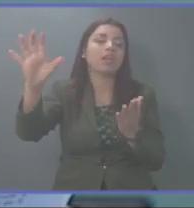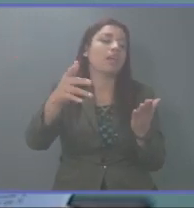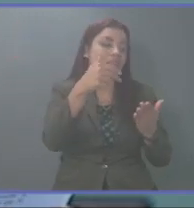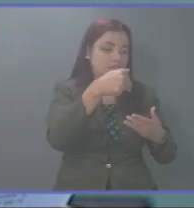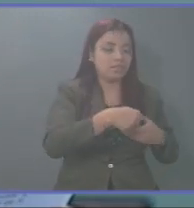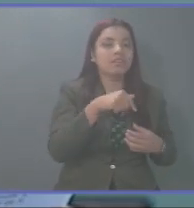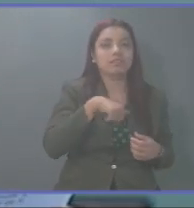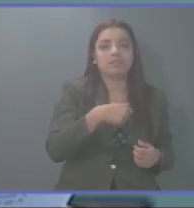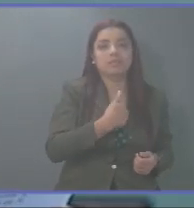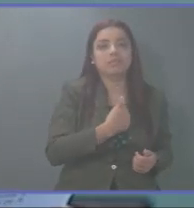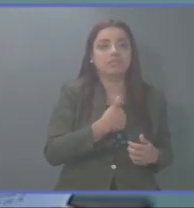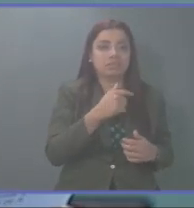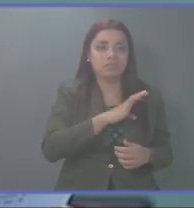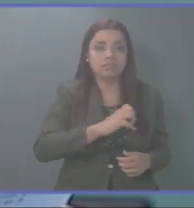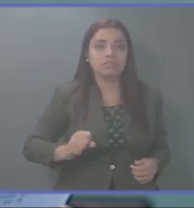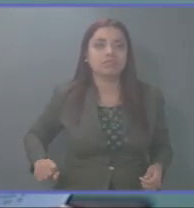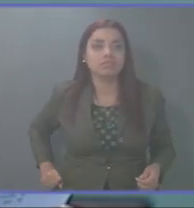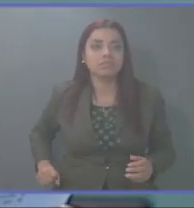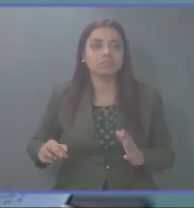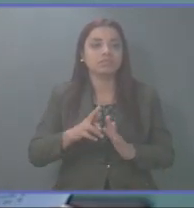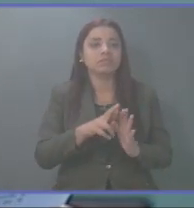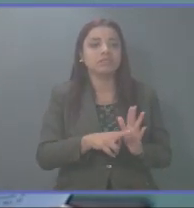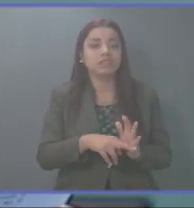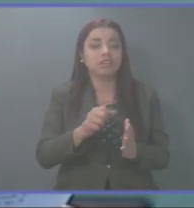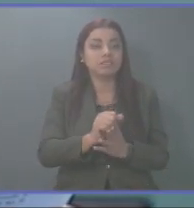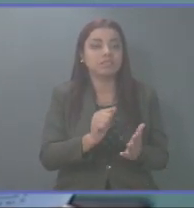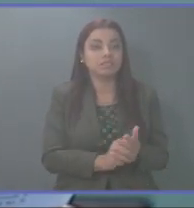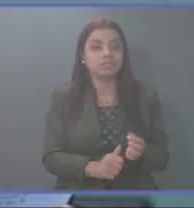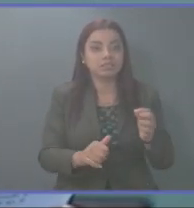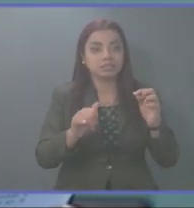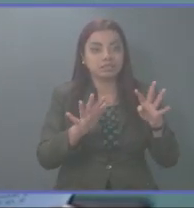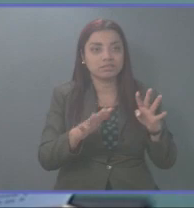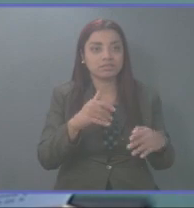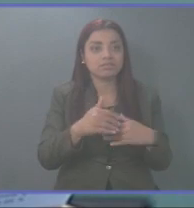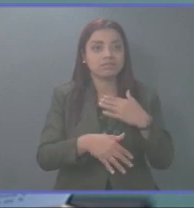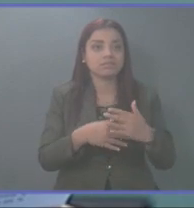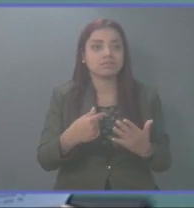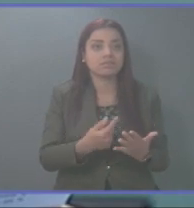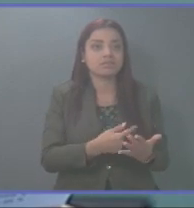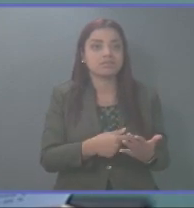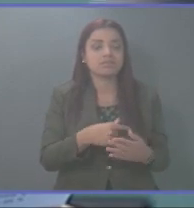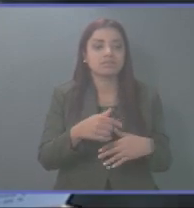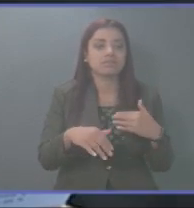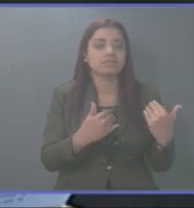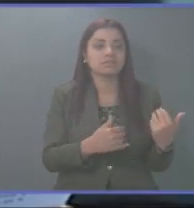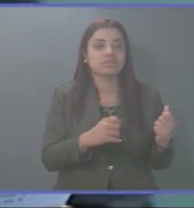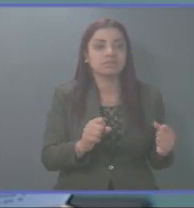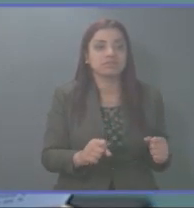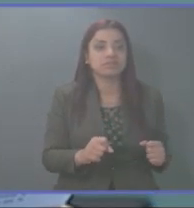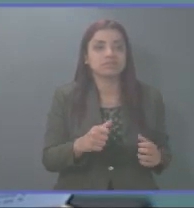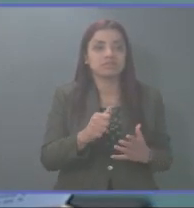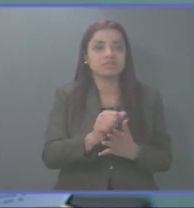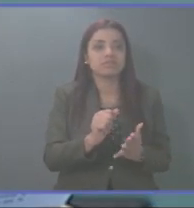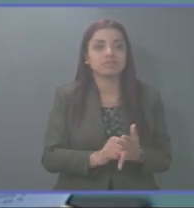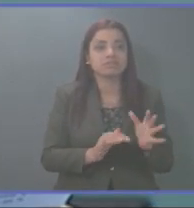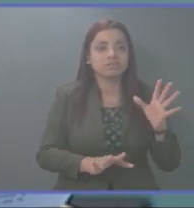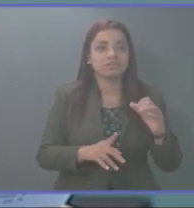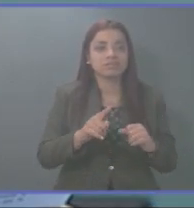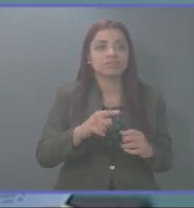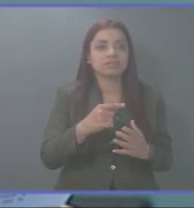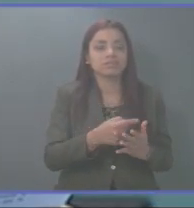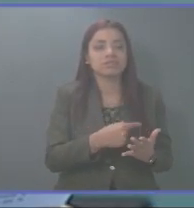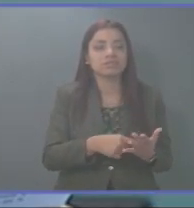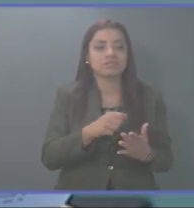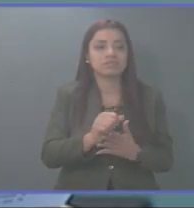domicilio necesarias en el registro electoral. Artículo 9. Refórmase el inciso primero del artículo 11 de la siguiente manera.